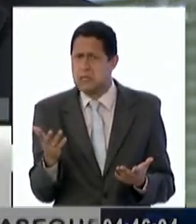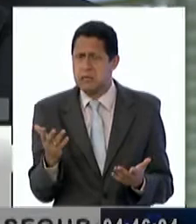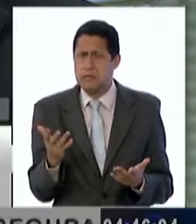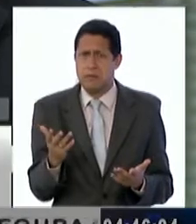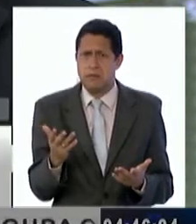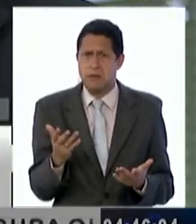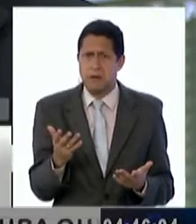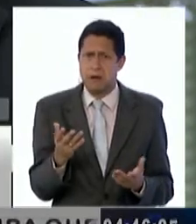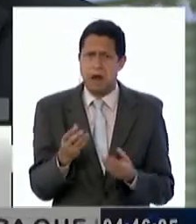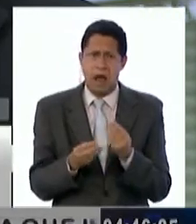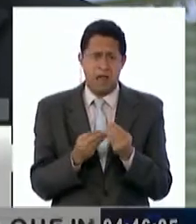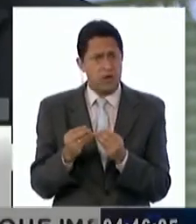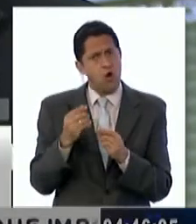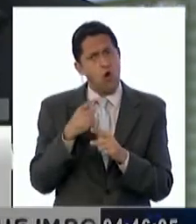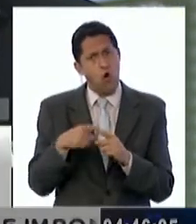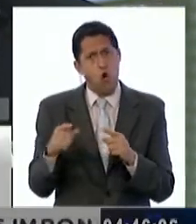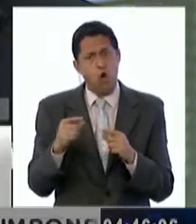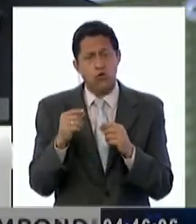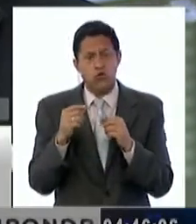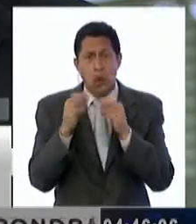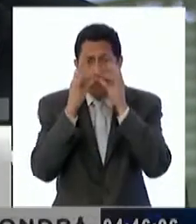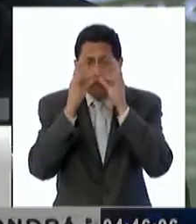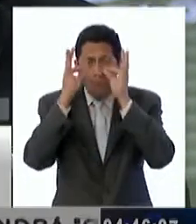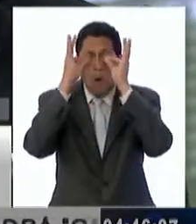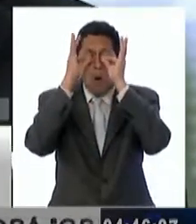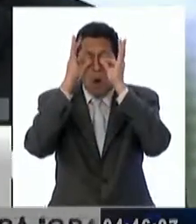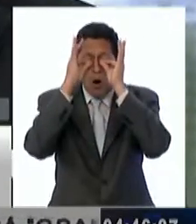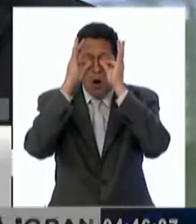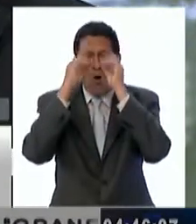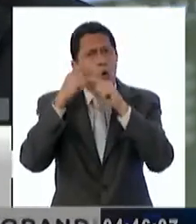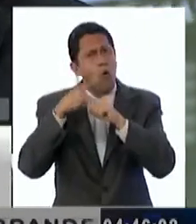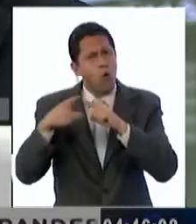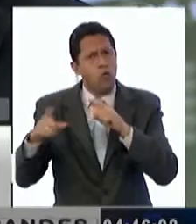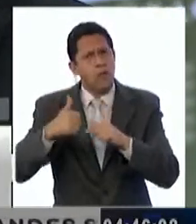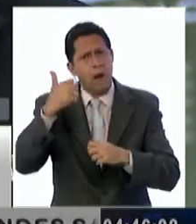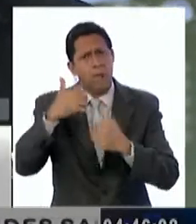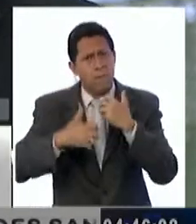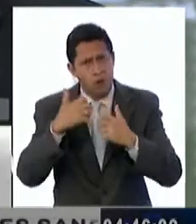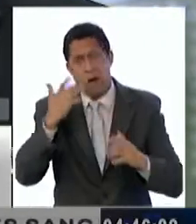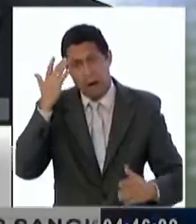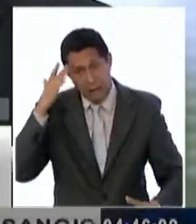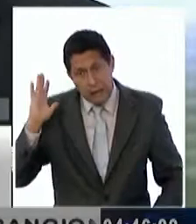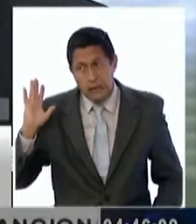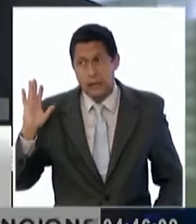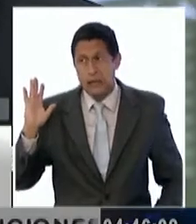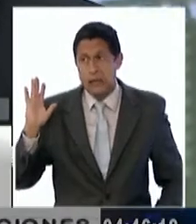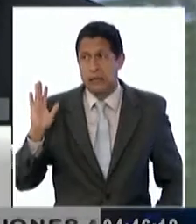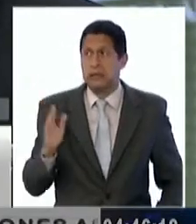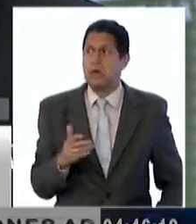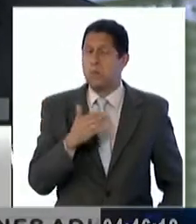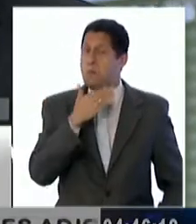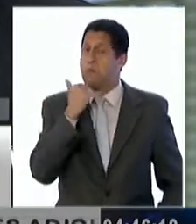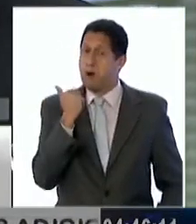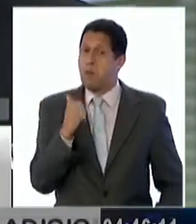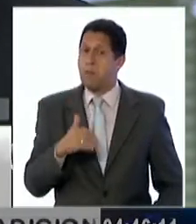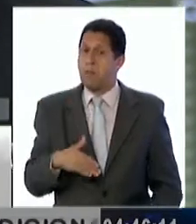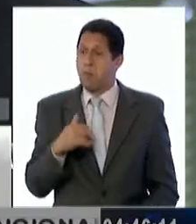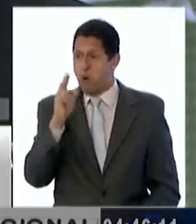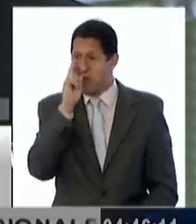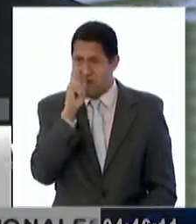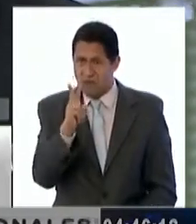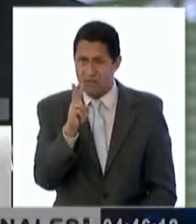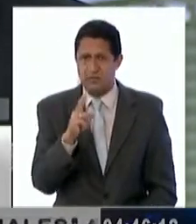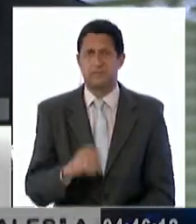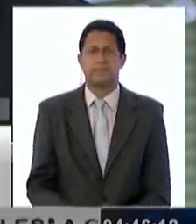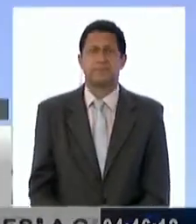realizar una rinoplastia abierta porque es ya son cosas más complicadas que hay que ver lo ideal es pues poder visualizar